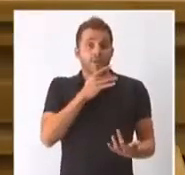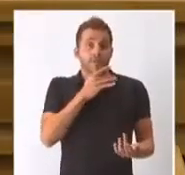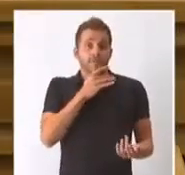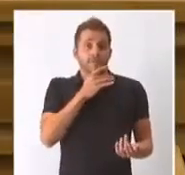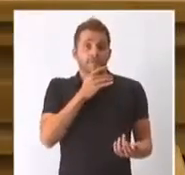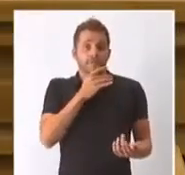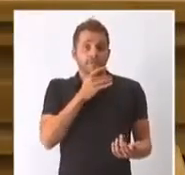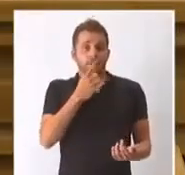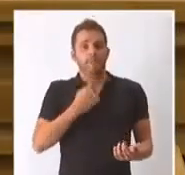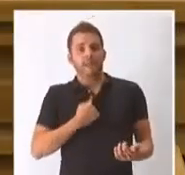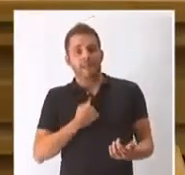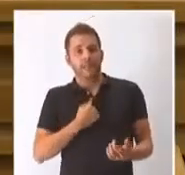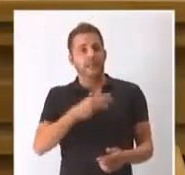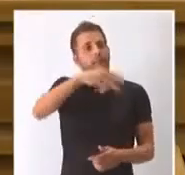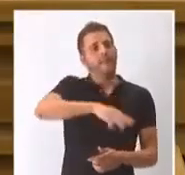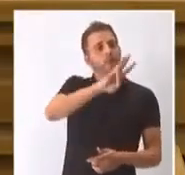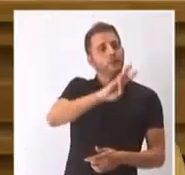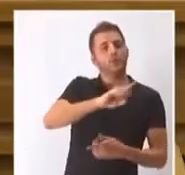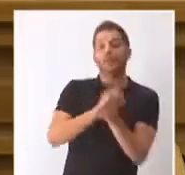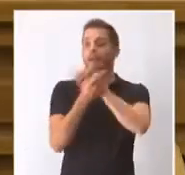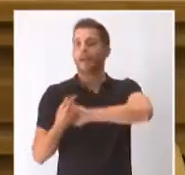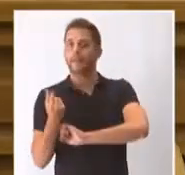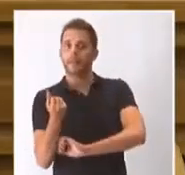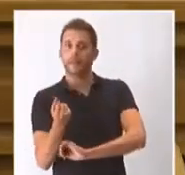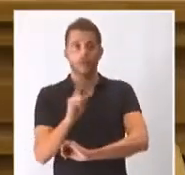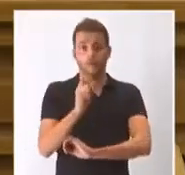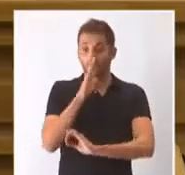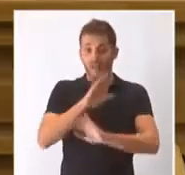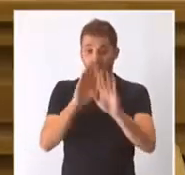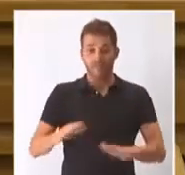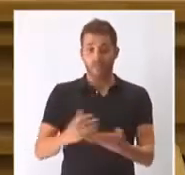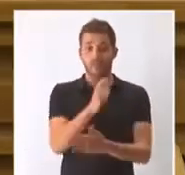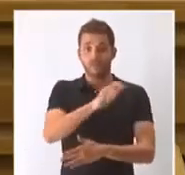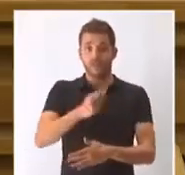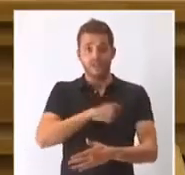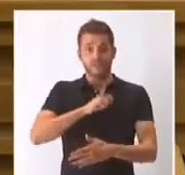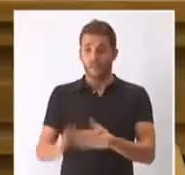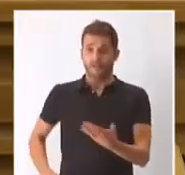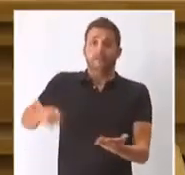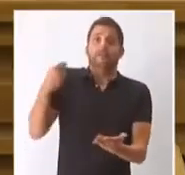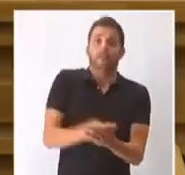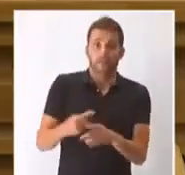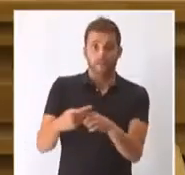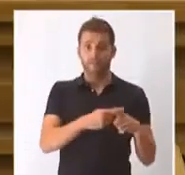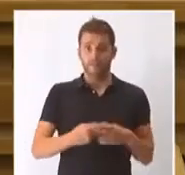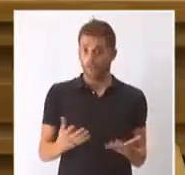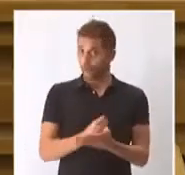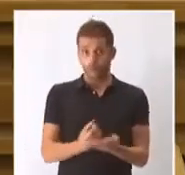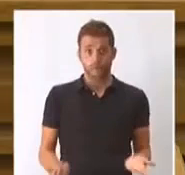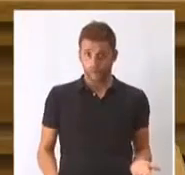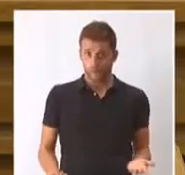con cambiar metros cúbicos por dinero que encima lo ponemos ante todos españoles encima lo ponemos de todo los españoles